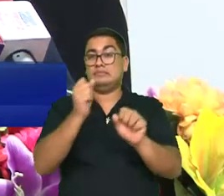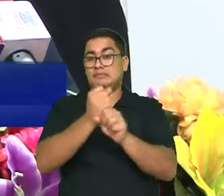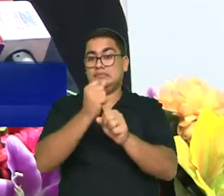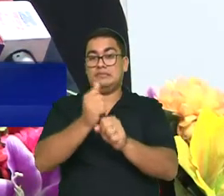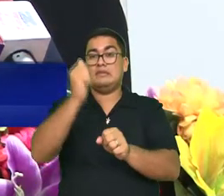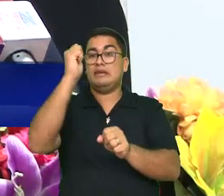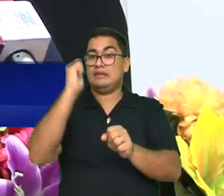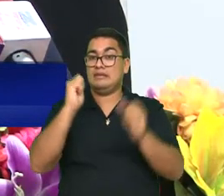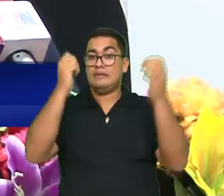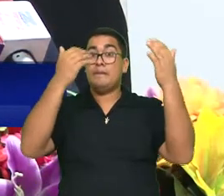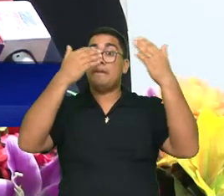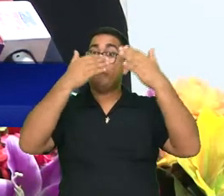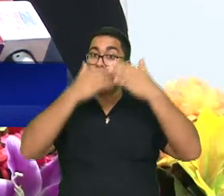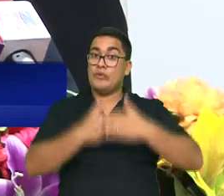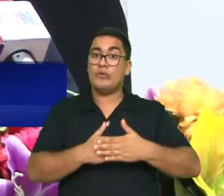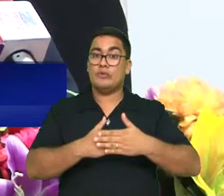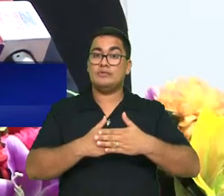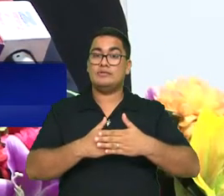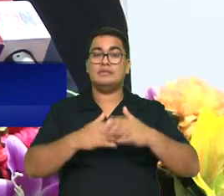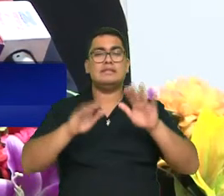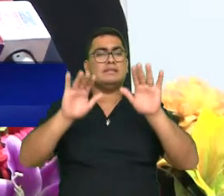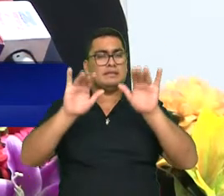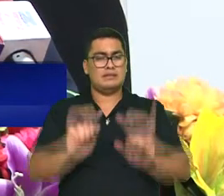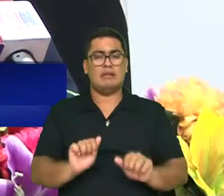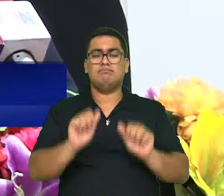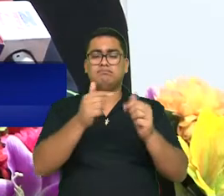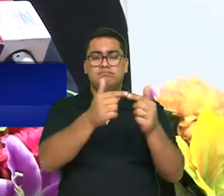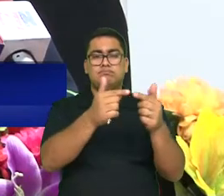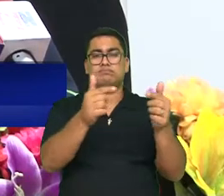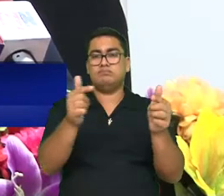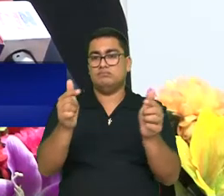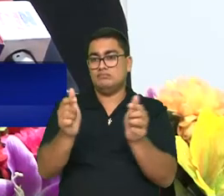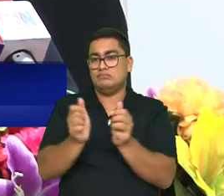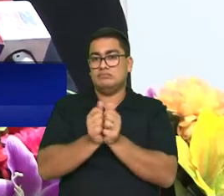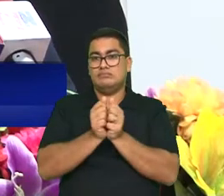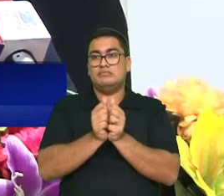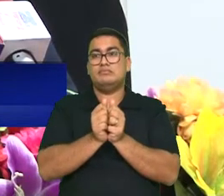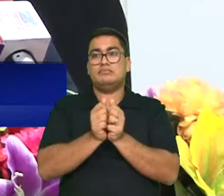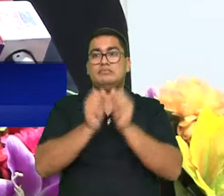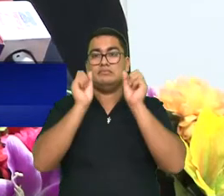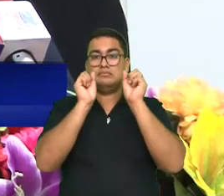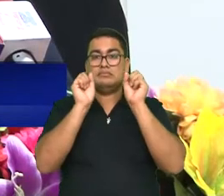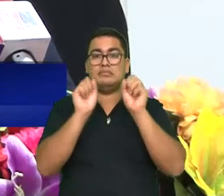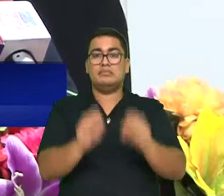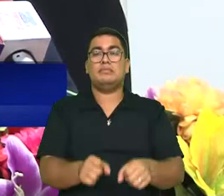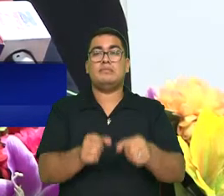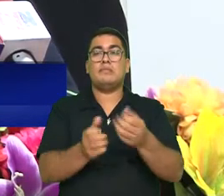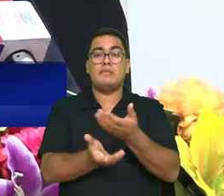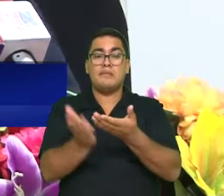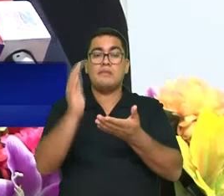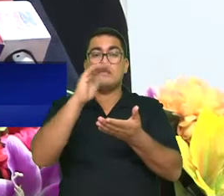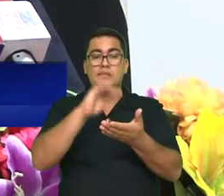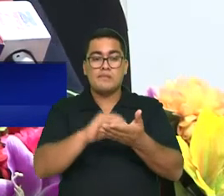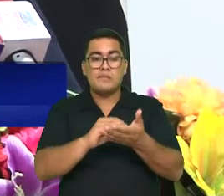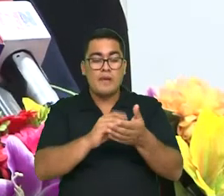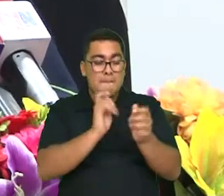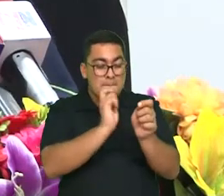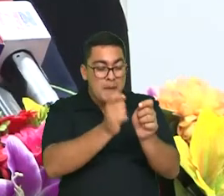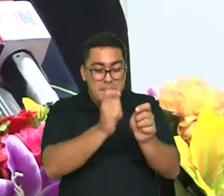mismo con el equipo para poder restablecer lo mínimo